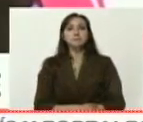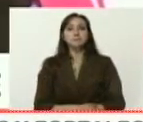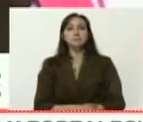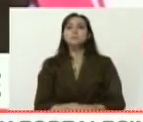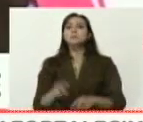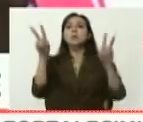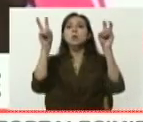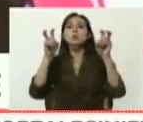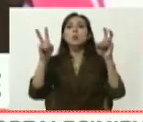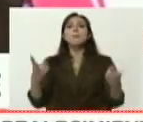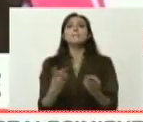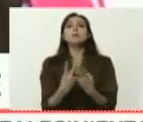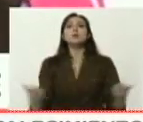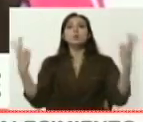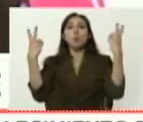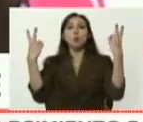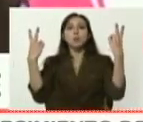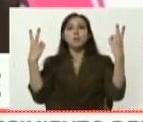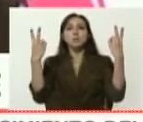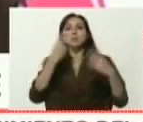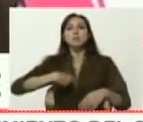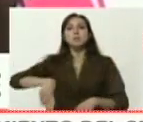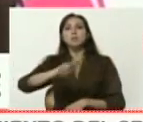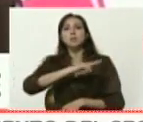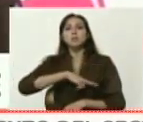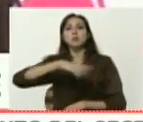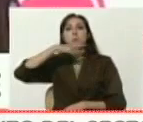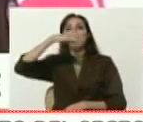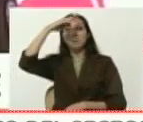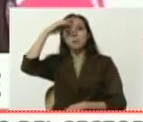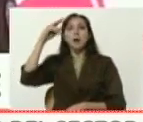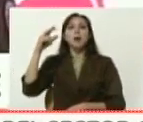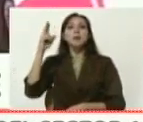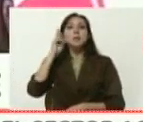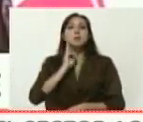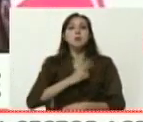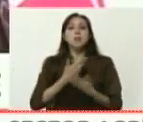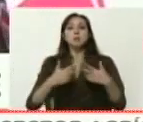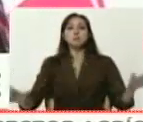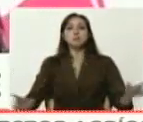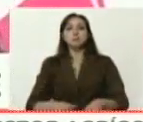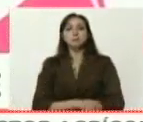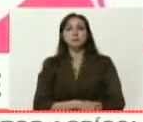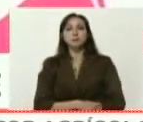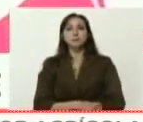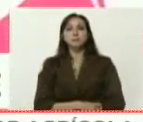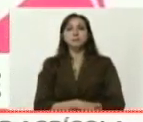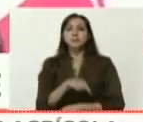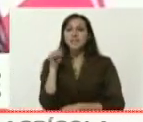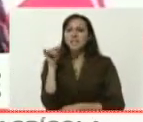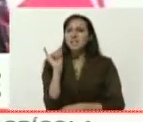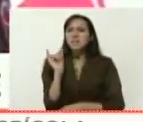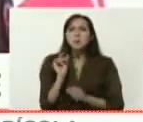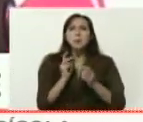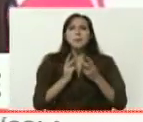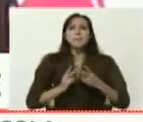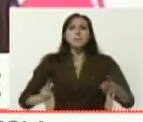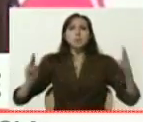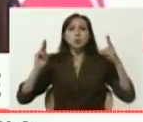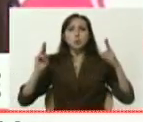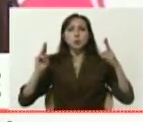nueva victoria de nuestro padre libertador. Esa victoria se vio